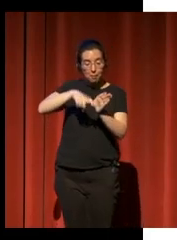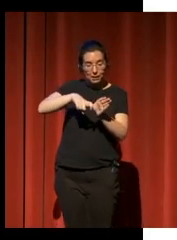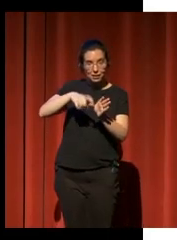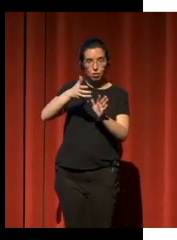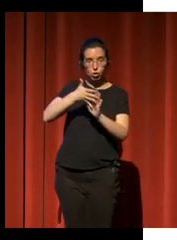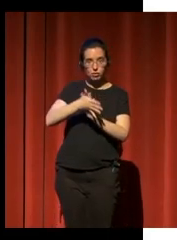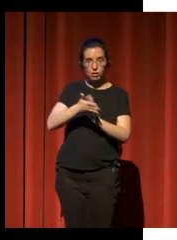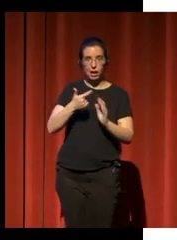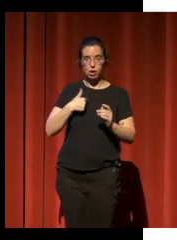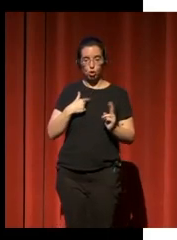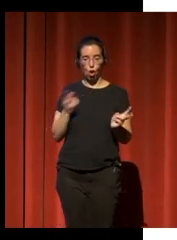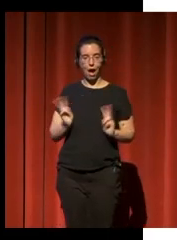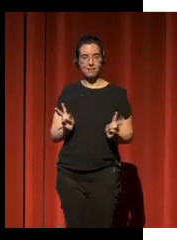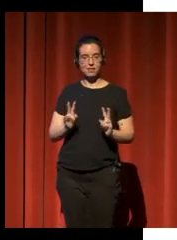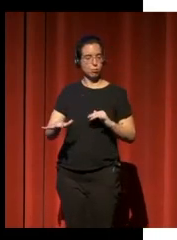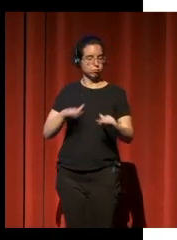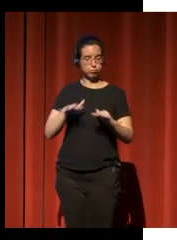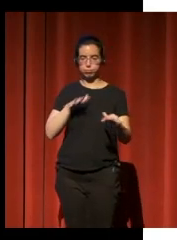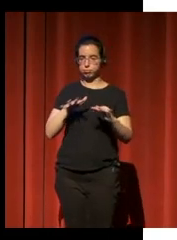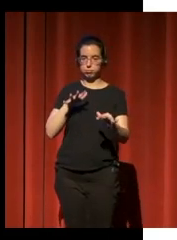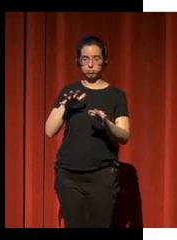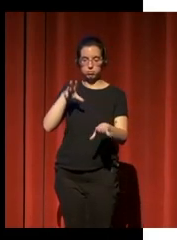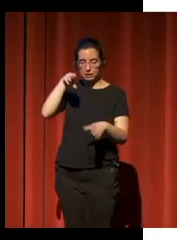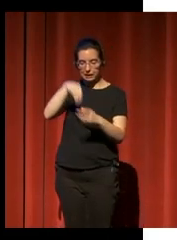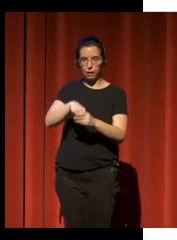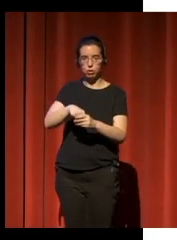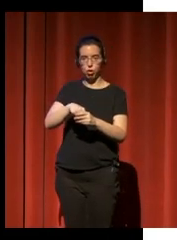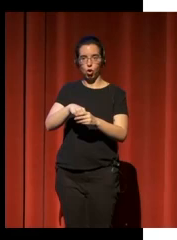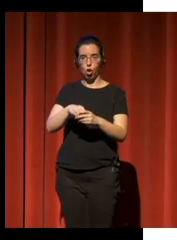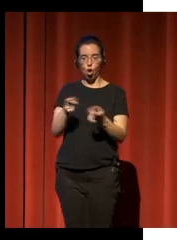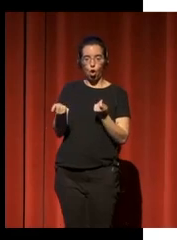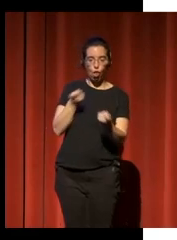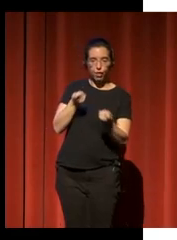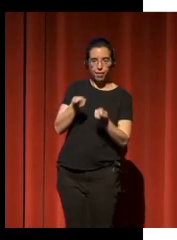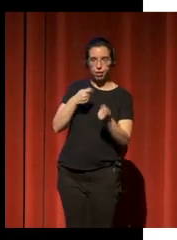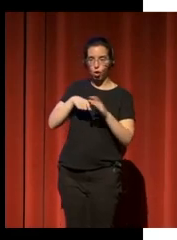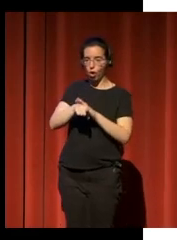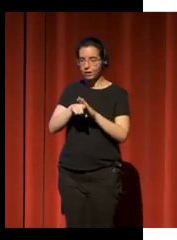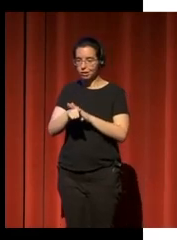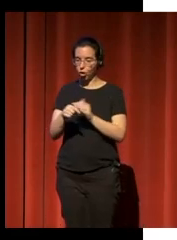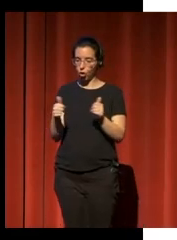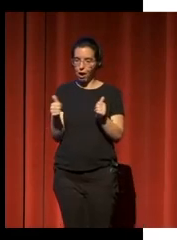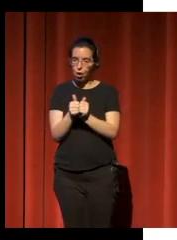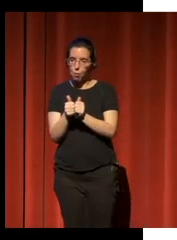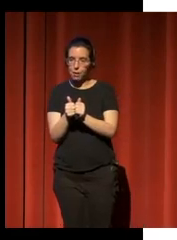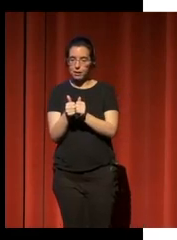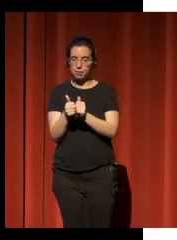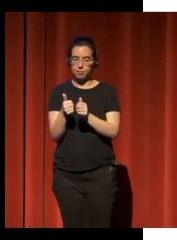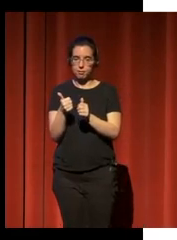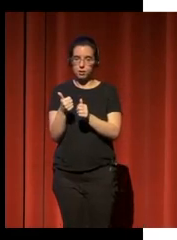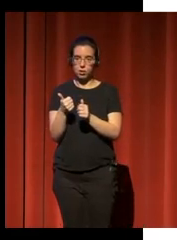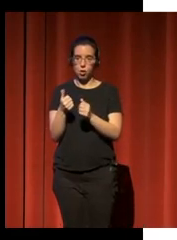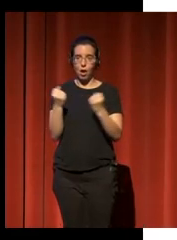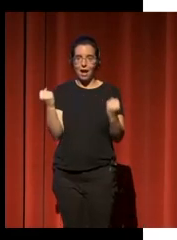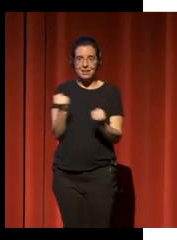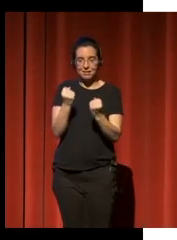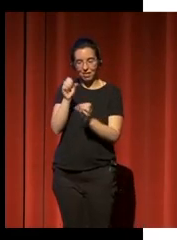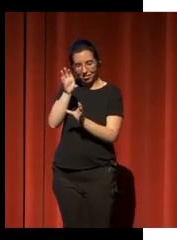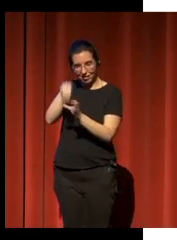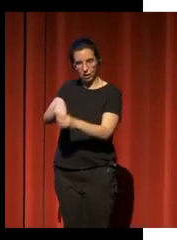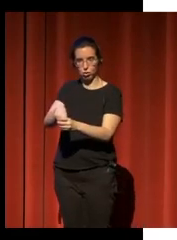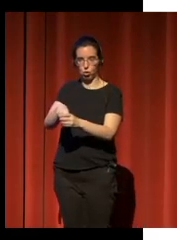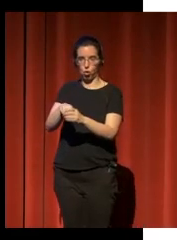activa en la eh coordinación gestión acompañamiento de una actividad concreta en en la